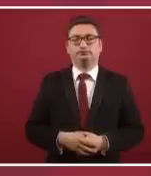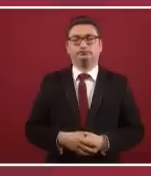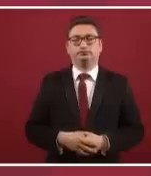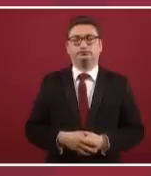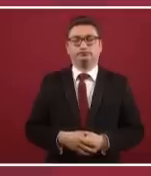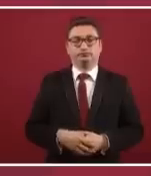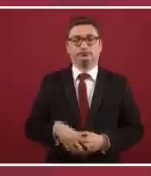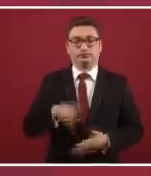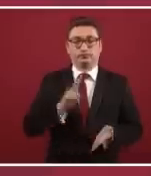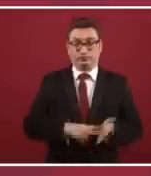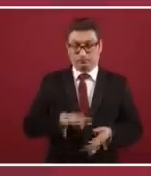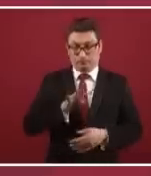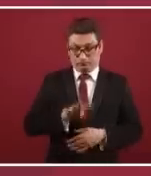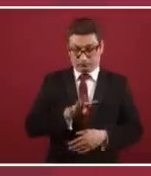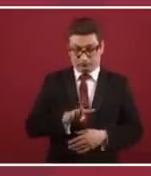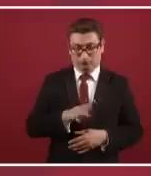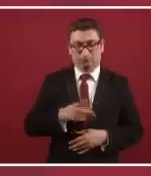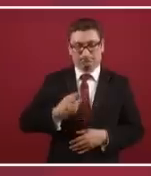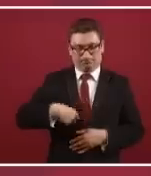este año